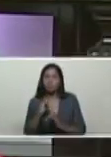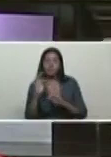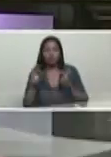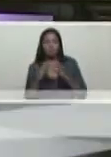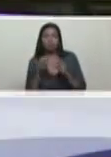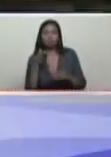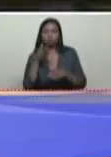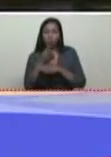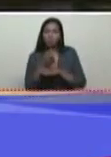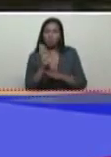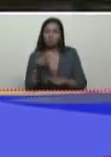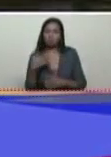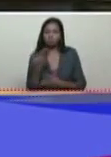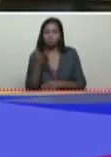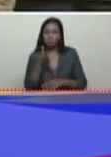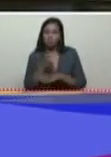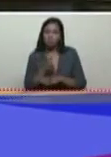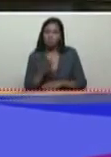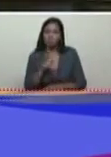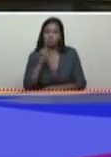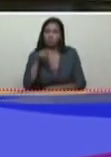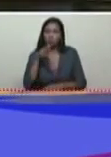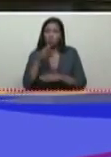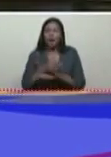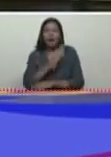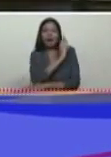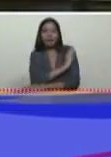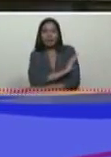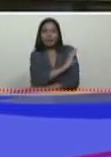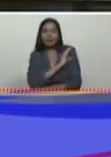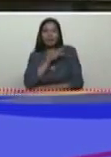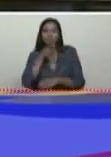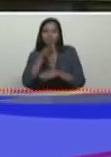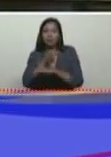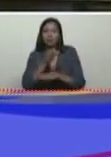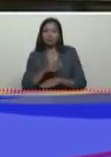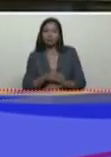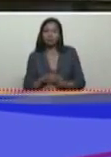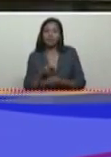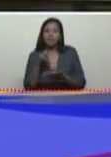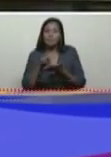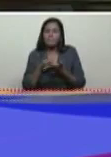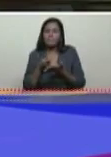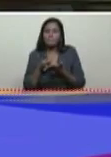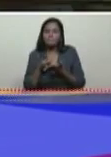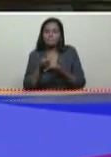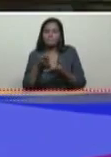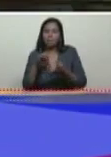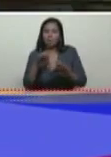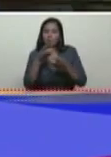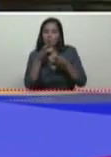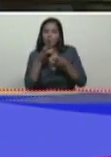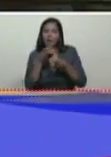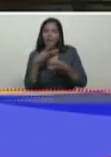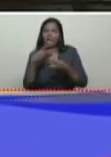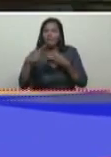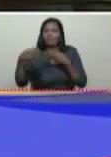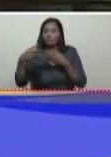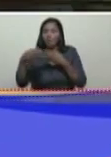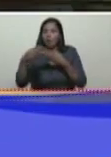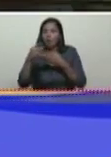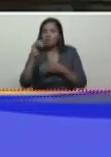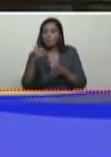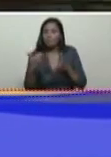pueden ir. Si usted va a una clínica, le cobran estas vacunas en dólares.